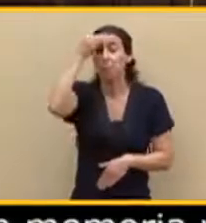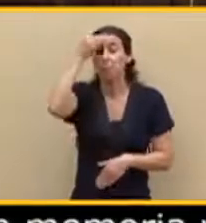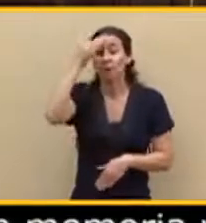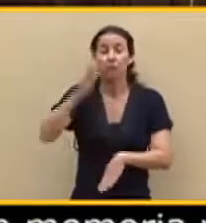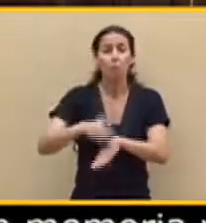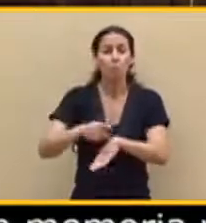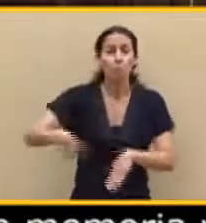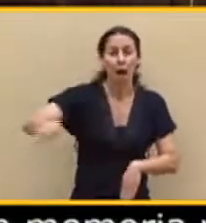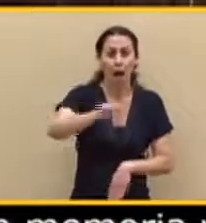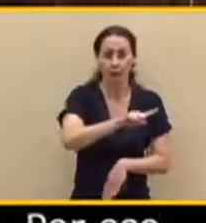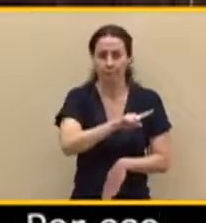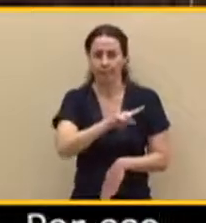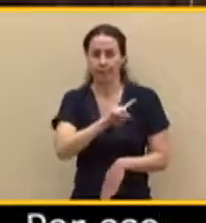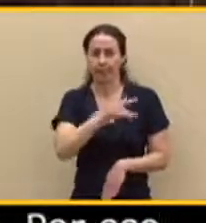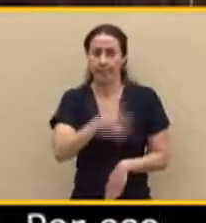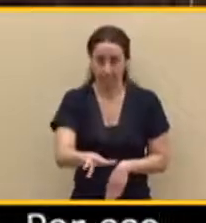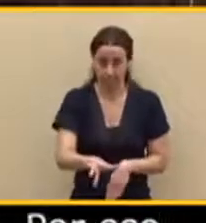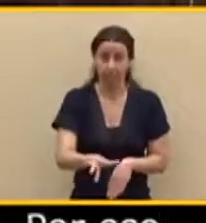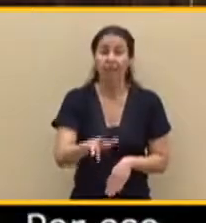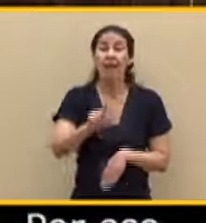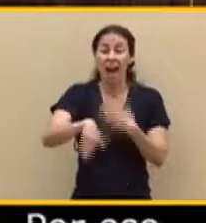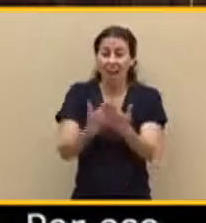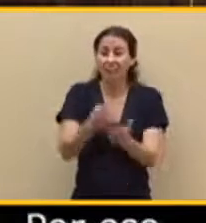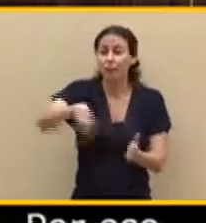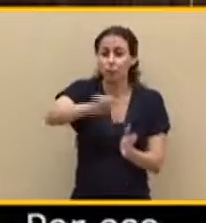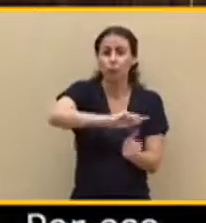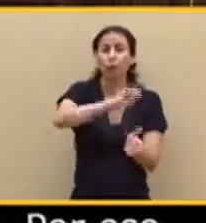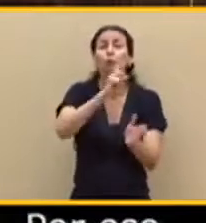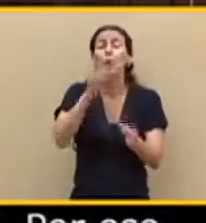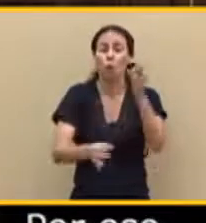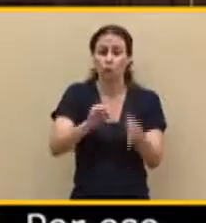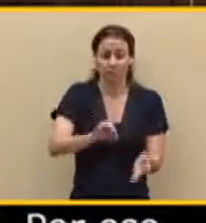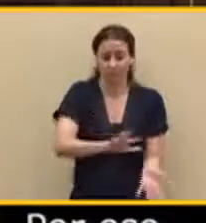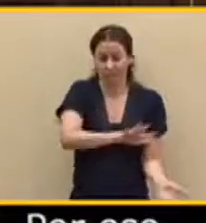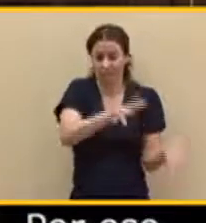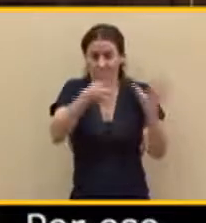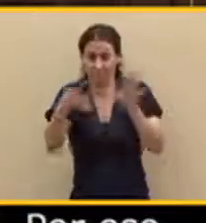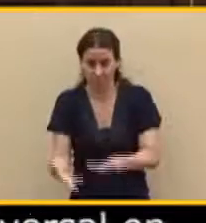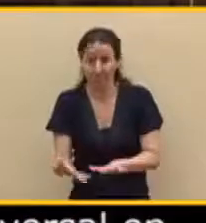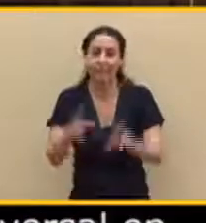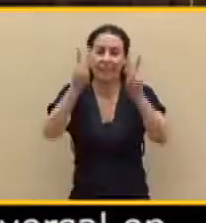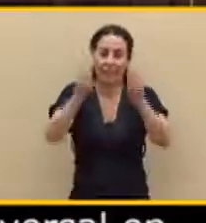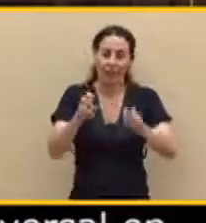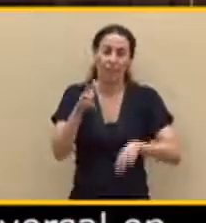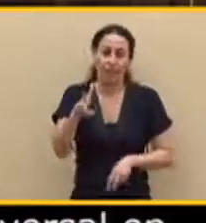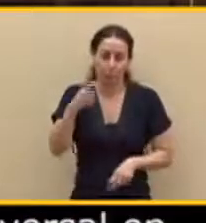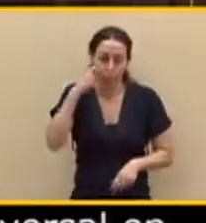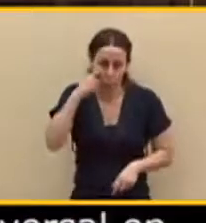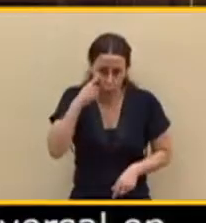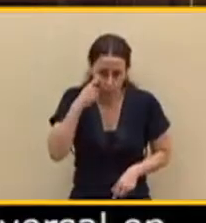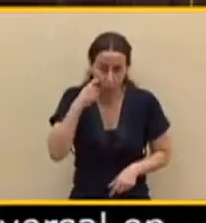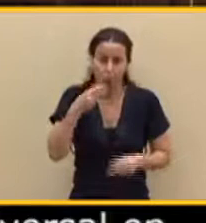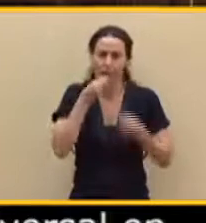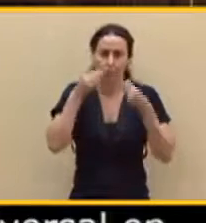eso siempre se han negado a aplicar la justicia universal en materia de derechos humanos a nuestra historia reciente, como sí lo ha hecho